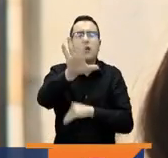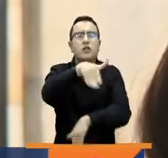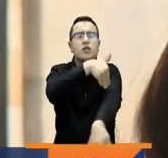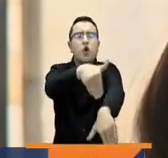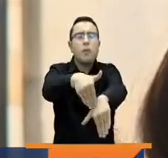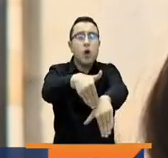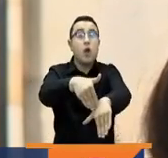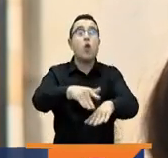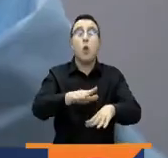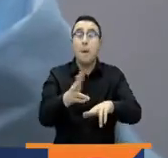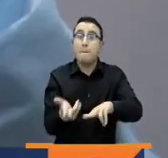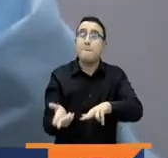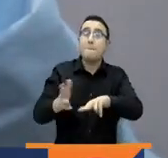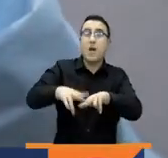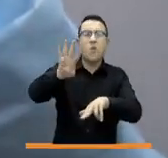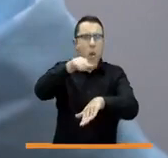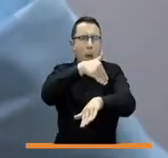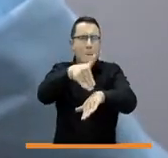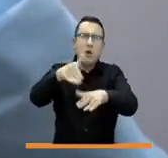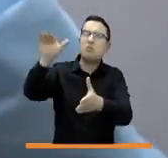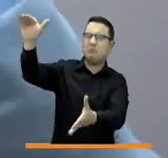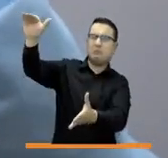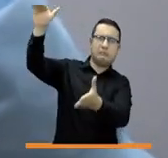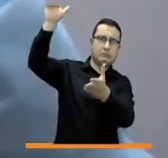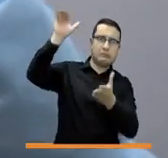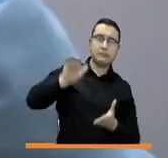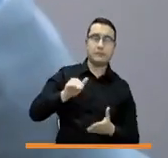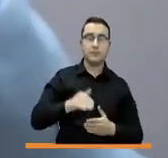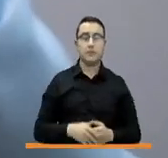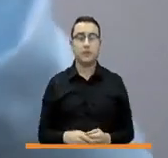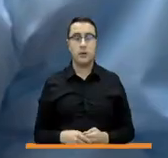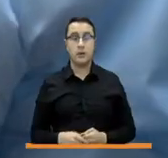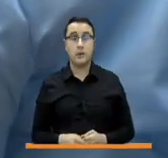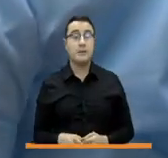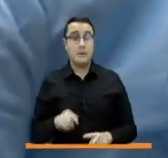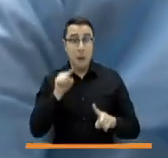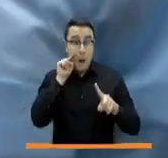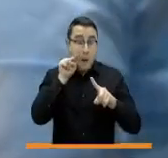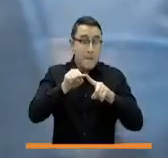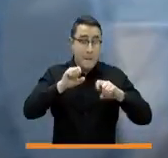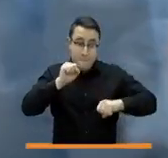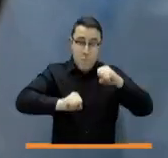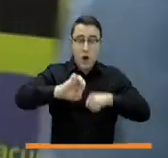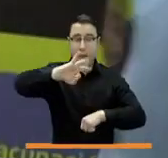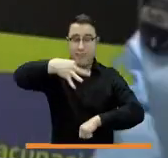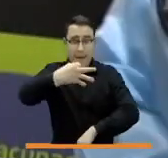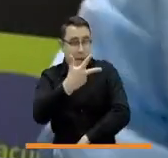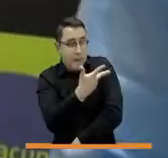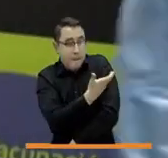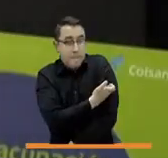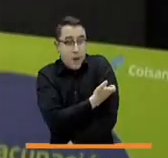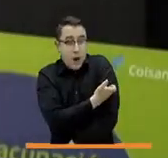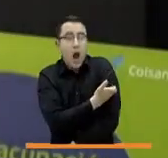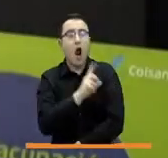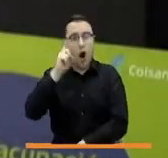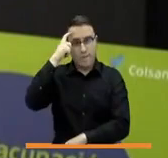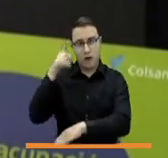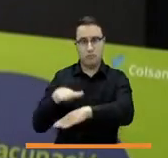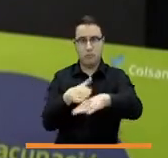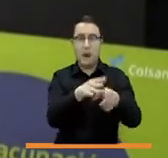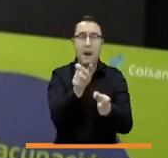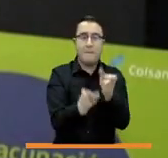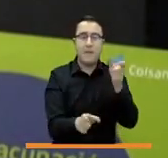de 4 millones de esos biológicos en el país. En cuanto a la posibilidad de una tercera dosis, el gobierno afirmó que esta solo está aprobada actualmente para personas